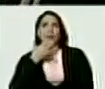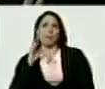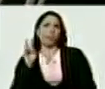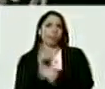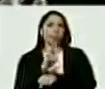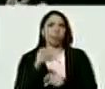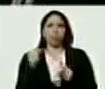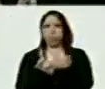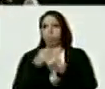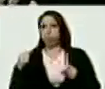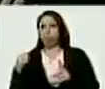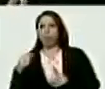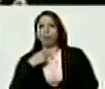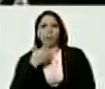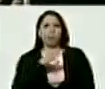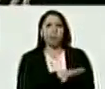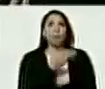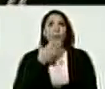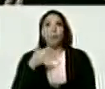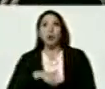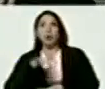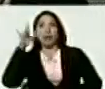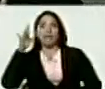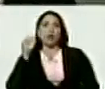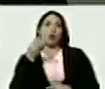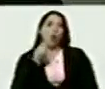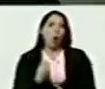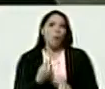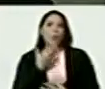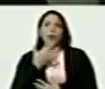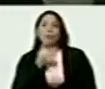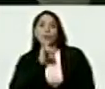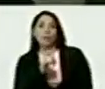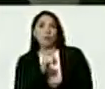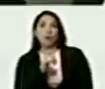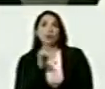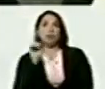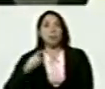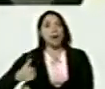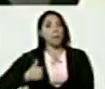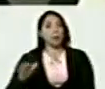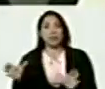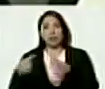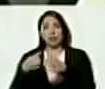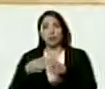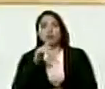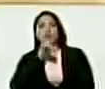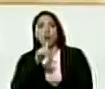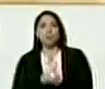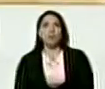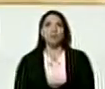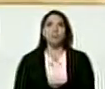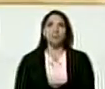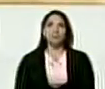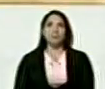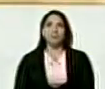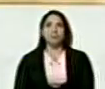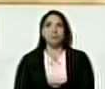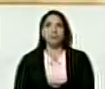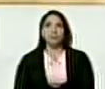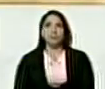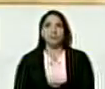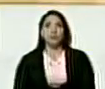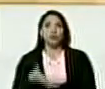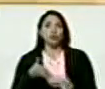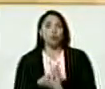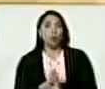¿no? Delito grave, pues como voy a informar también, que voy a aprovechar esta reunión para informar sobre un